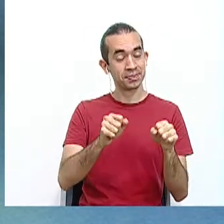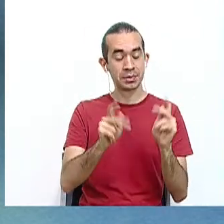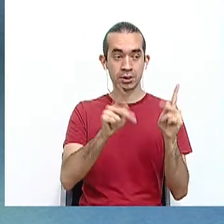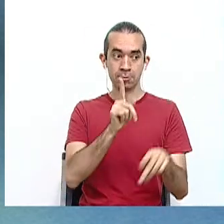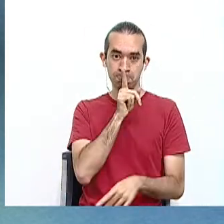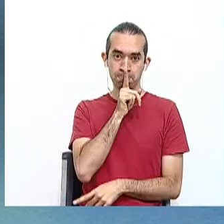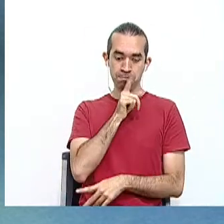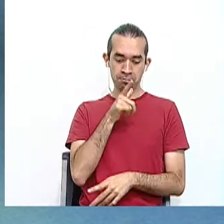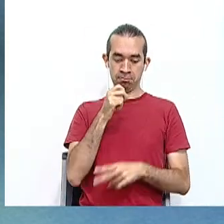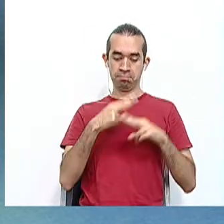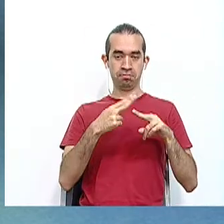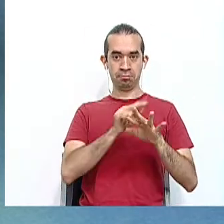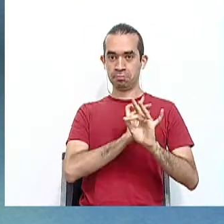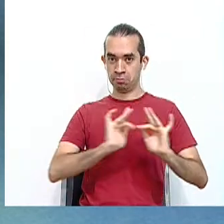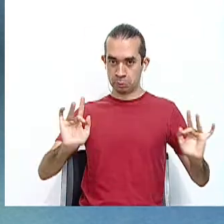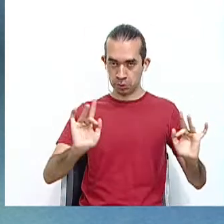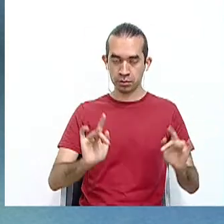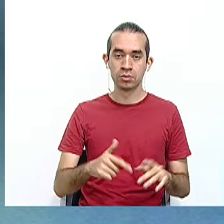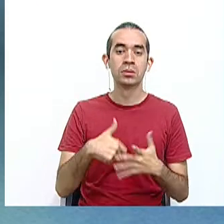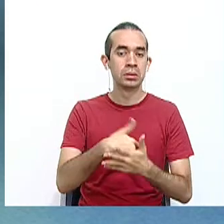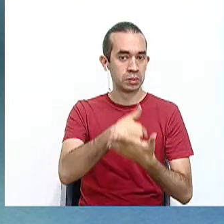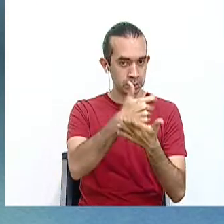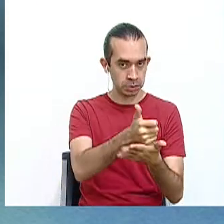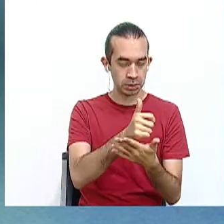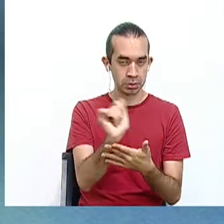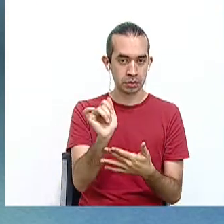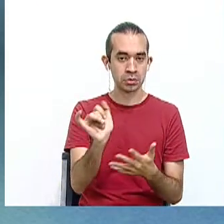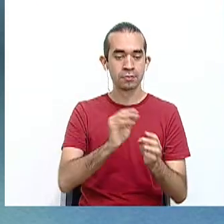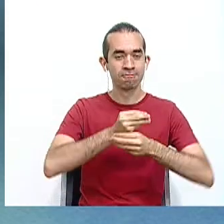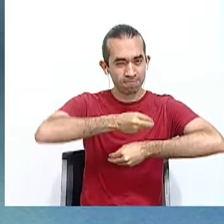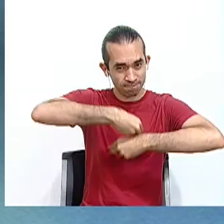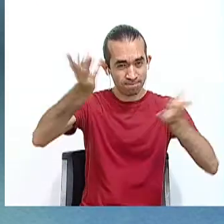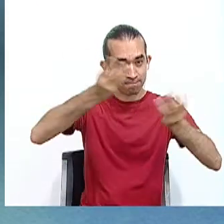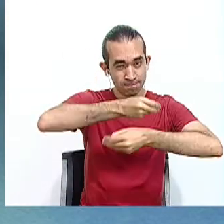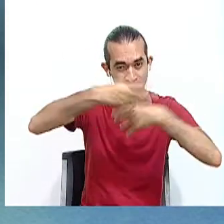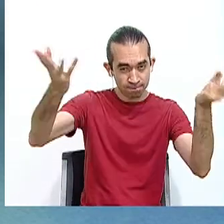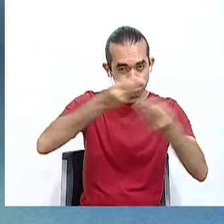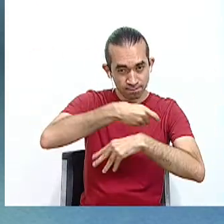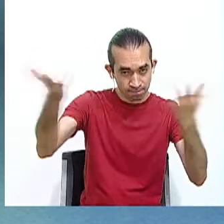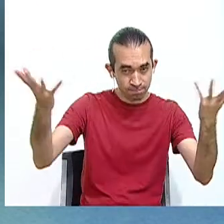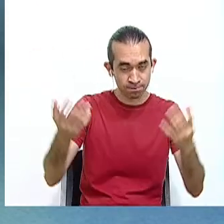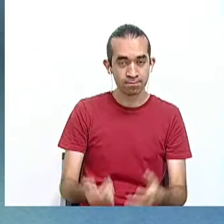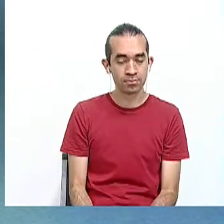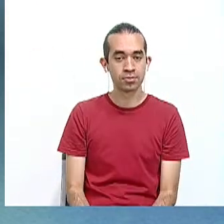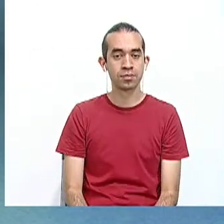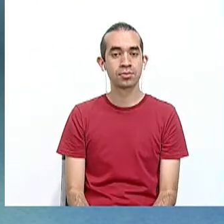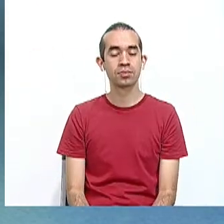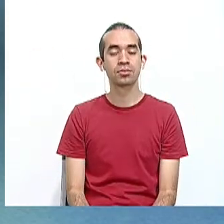y contribuye a la distribución masiva de información.